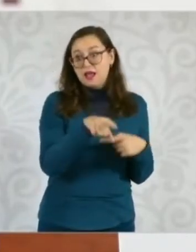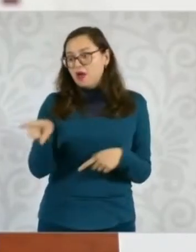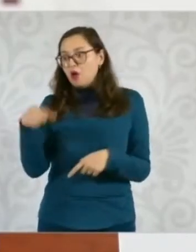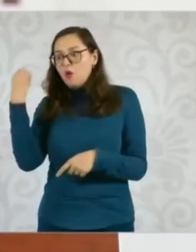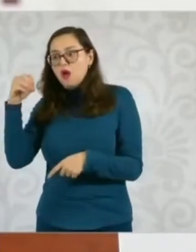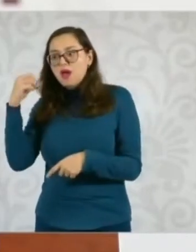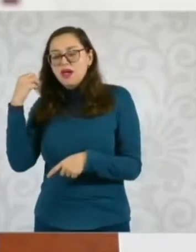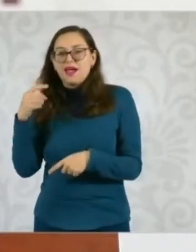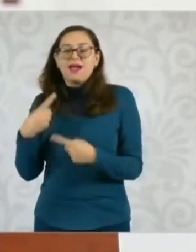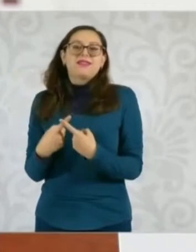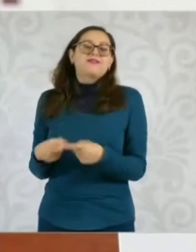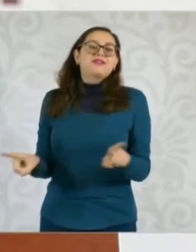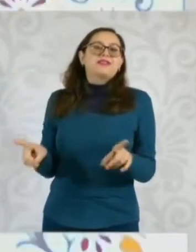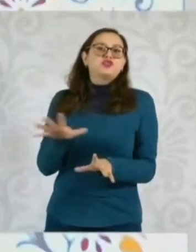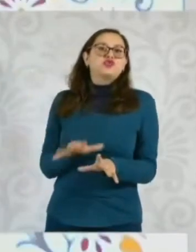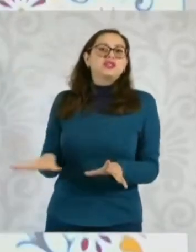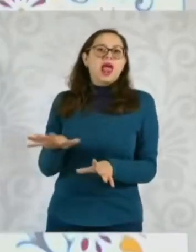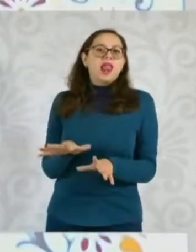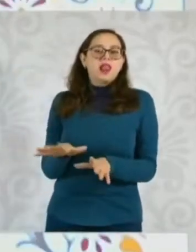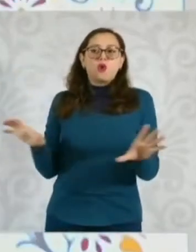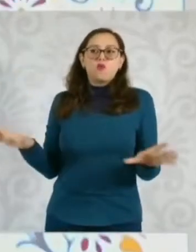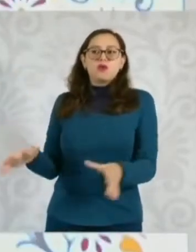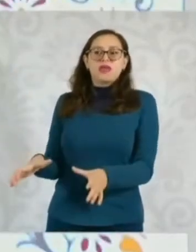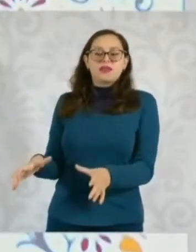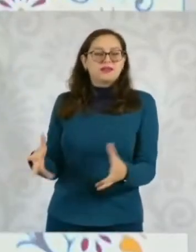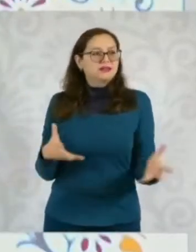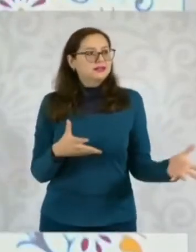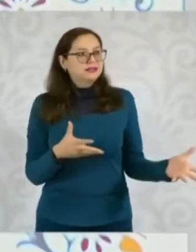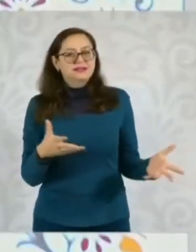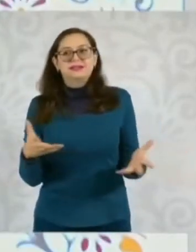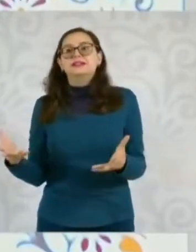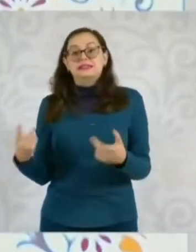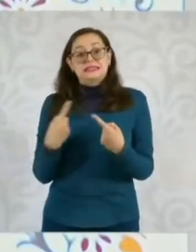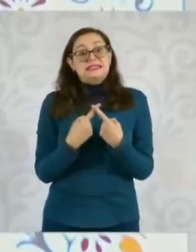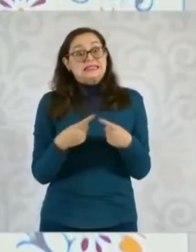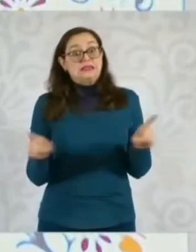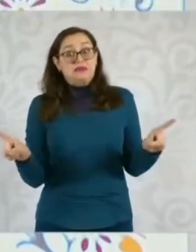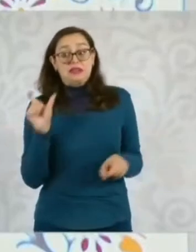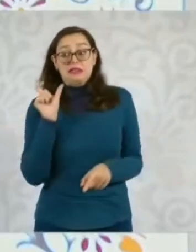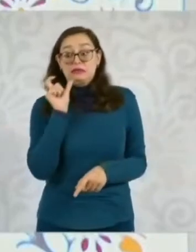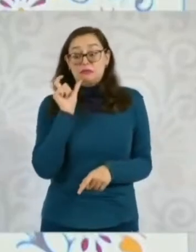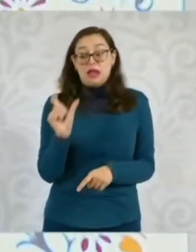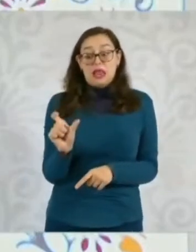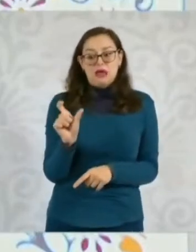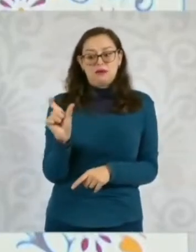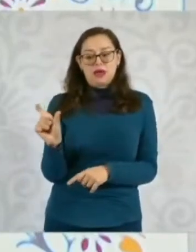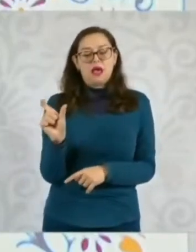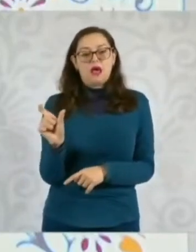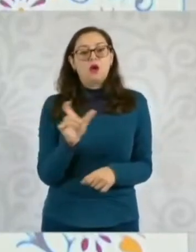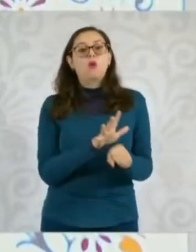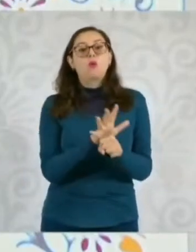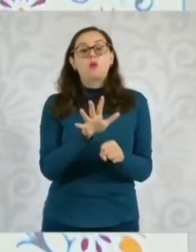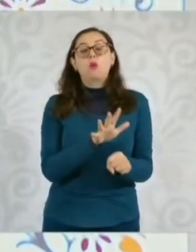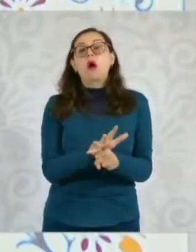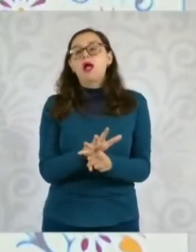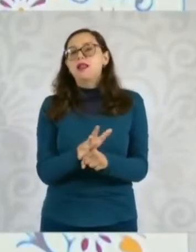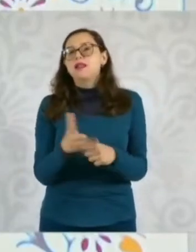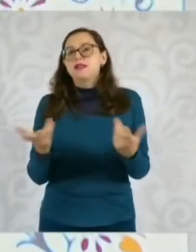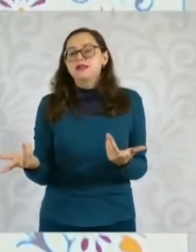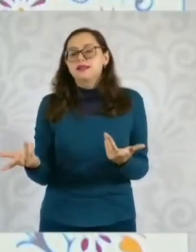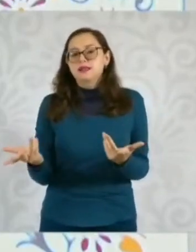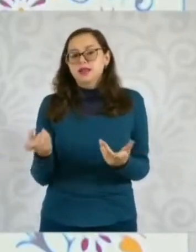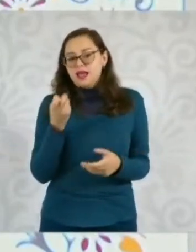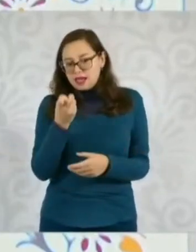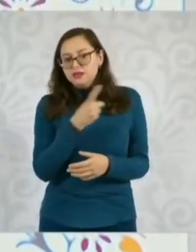de reconocimiento de propiedad de un pueblo originario, tiene que quedar muy claro la parte agraria y la parte